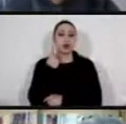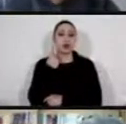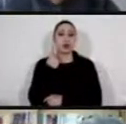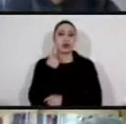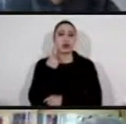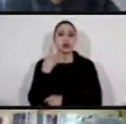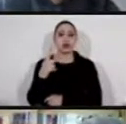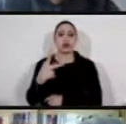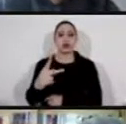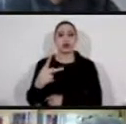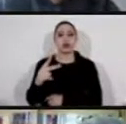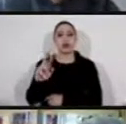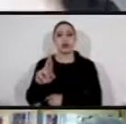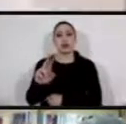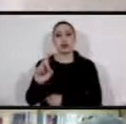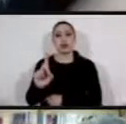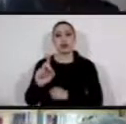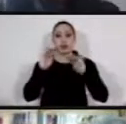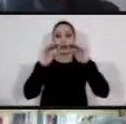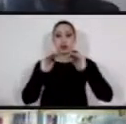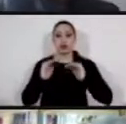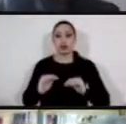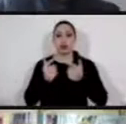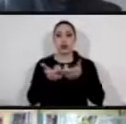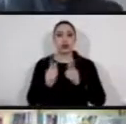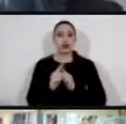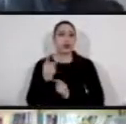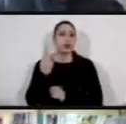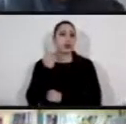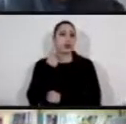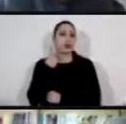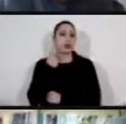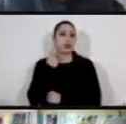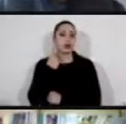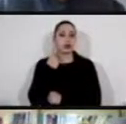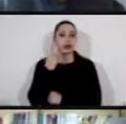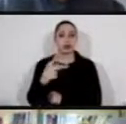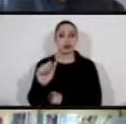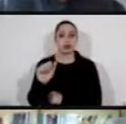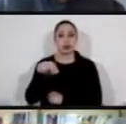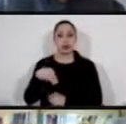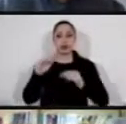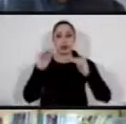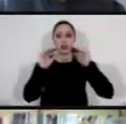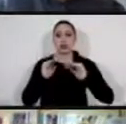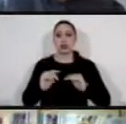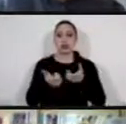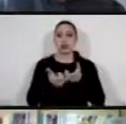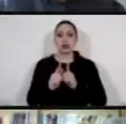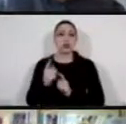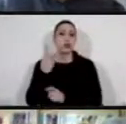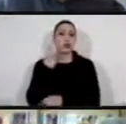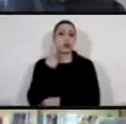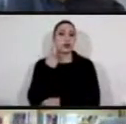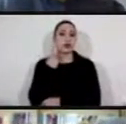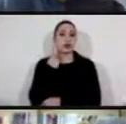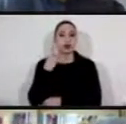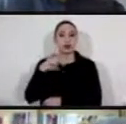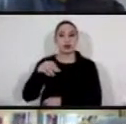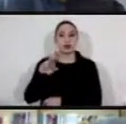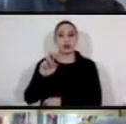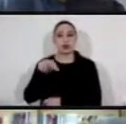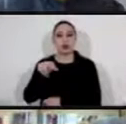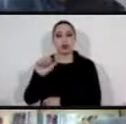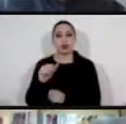del Partido de la Revolución Democrática. Sexto, Grupo Parlamentario del Partido Acción Nacional. Séptimo, Grupo Parlamentario del Partido Morena.